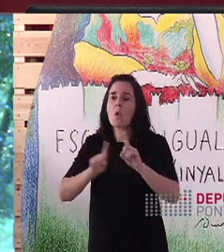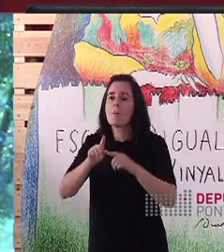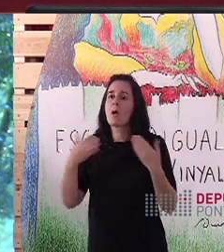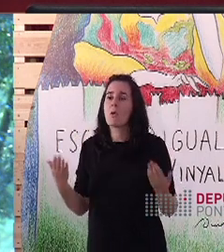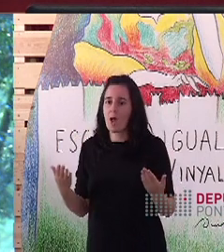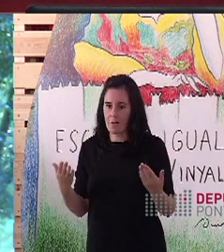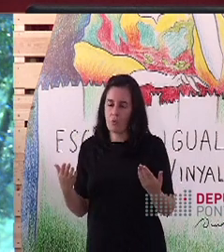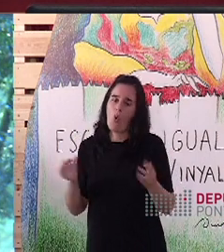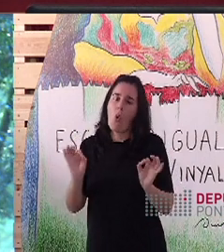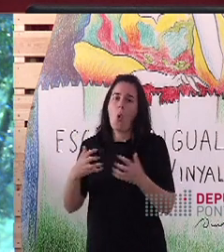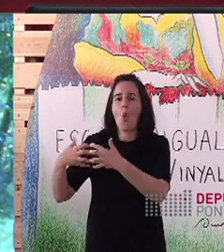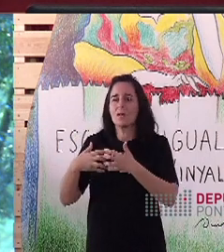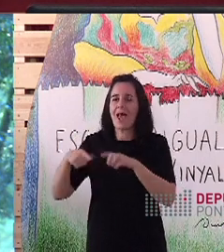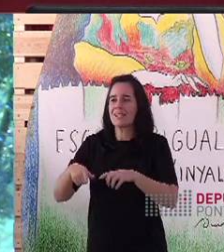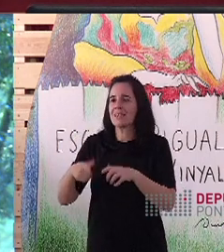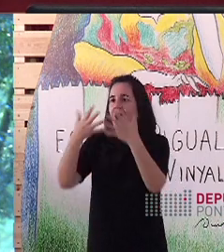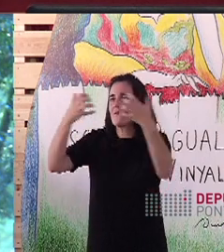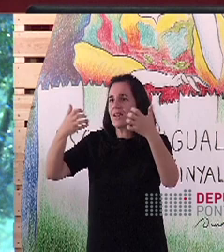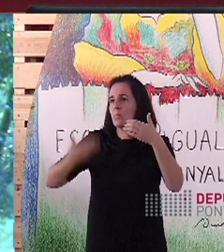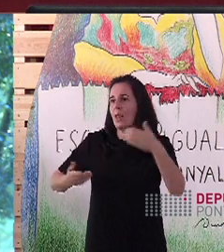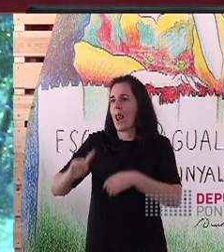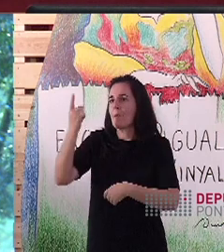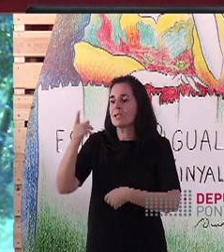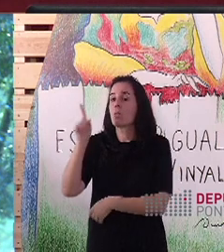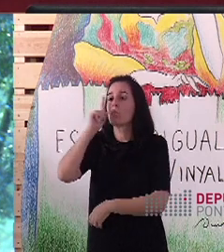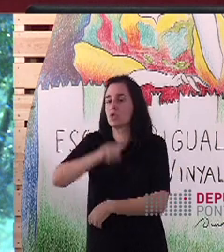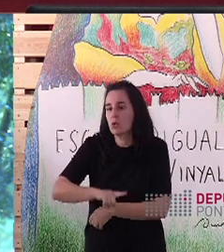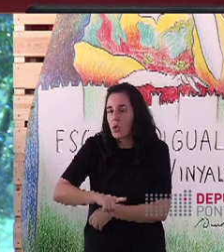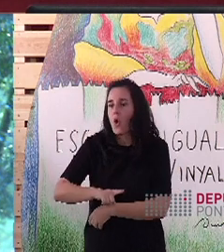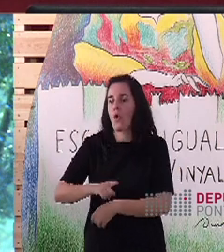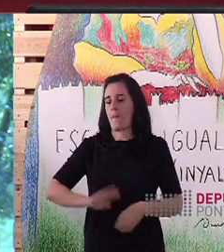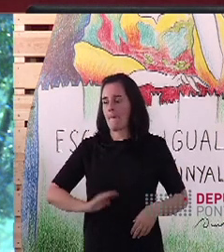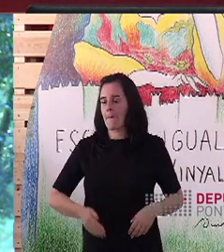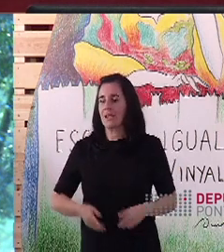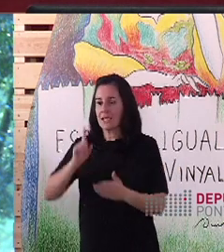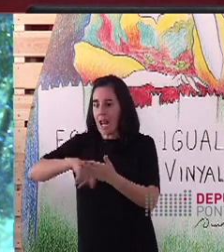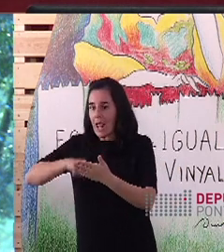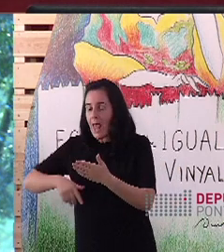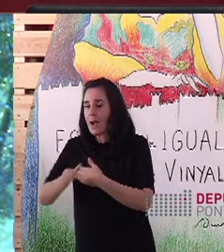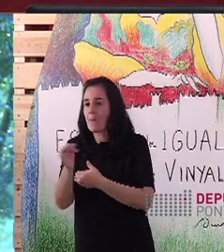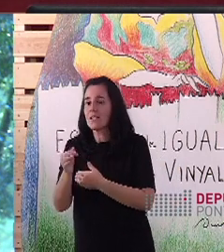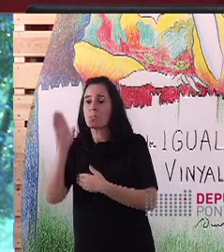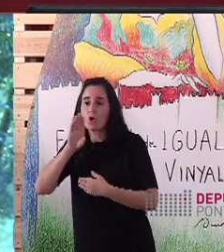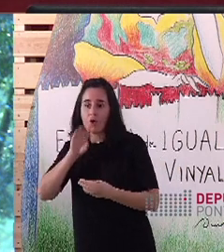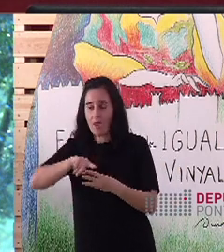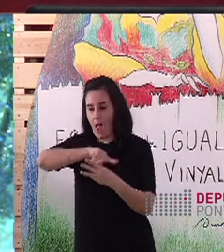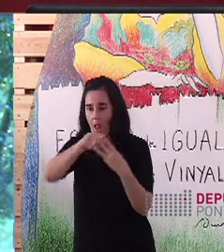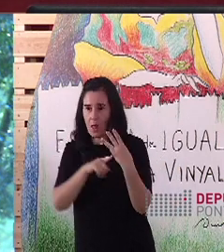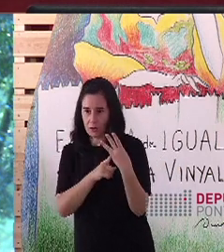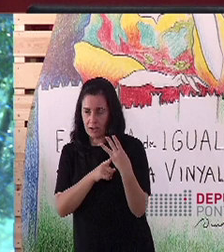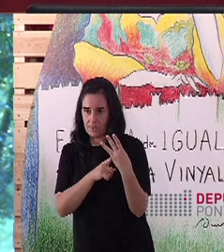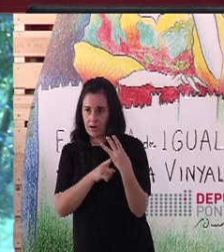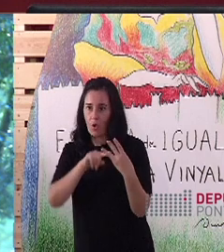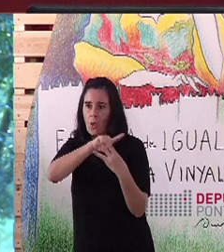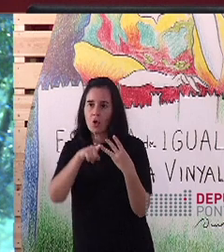manera. El emblema de esta lucha es la prostitución, los vientres de alquiler y la pornografía. Las tres cosas se han convertido